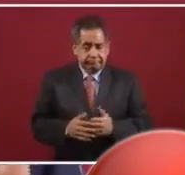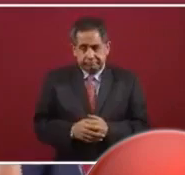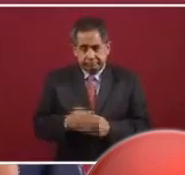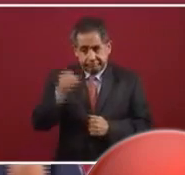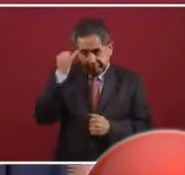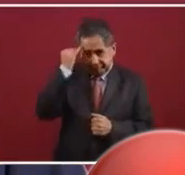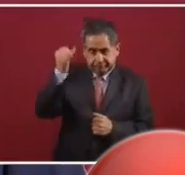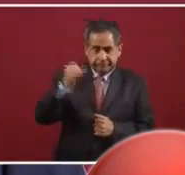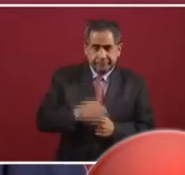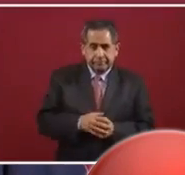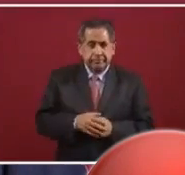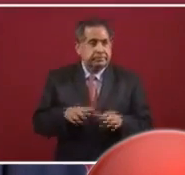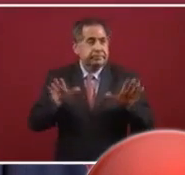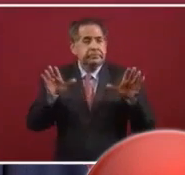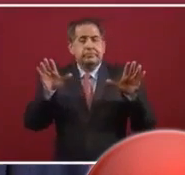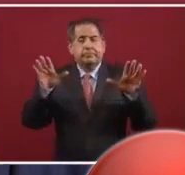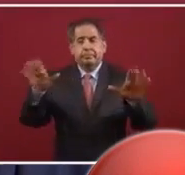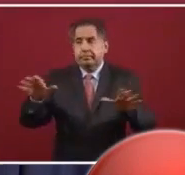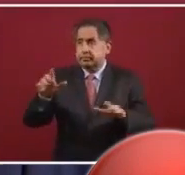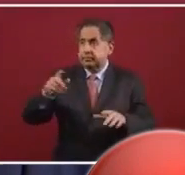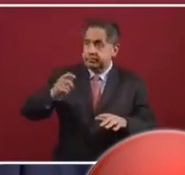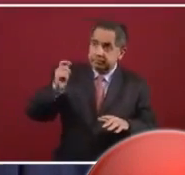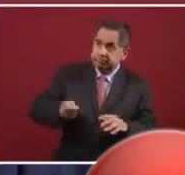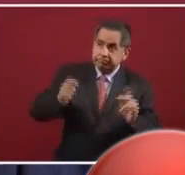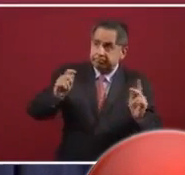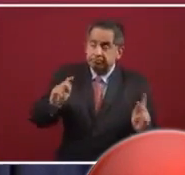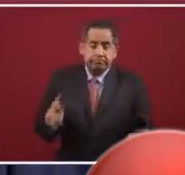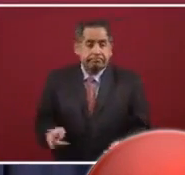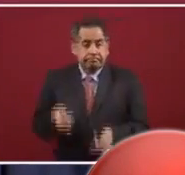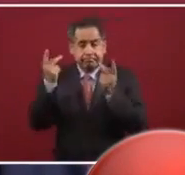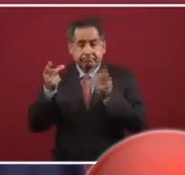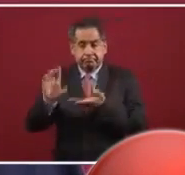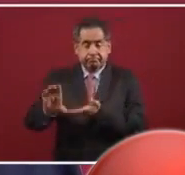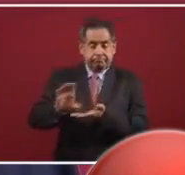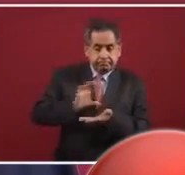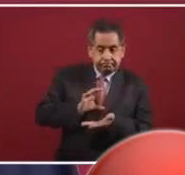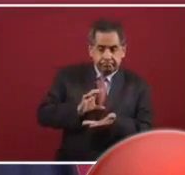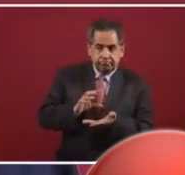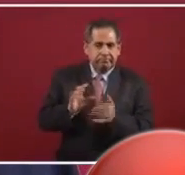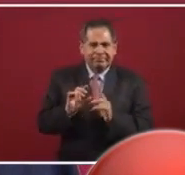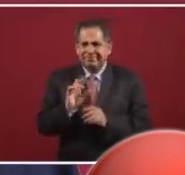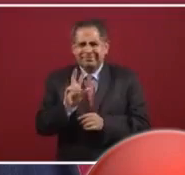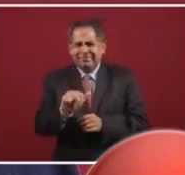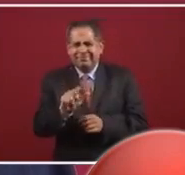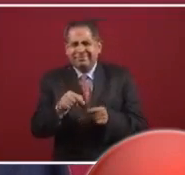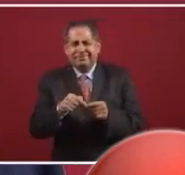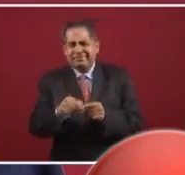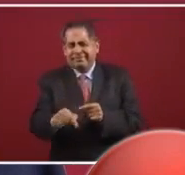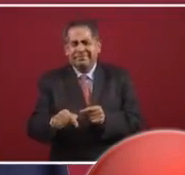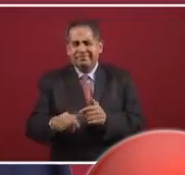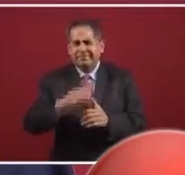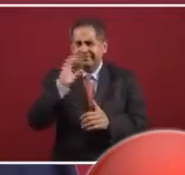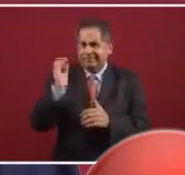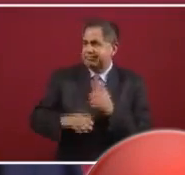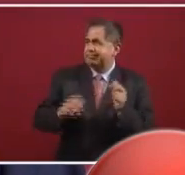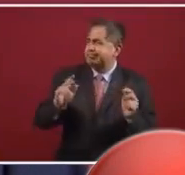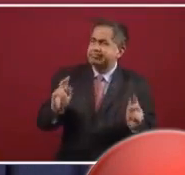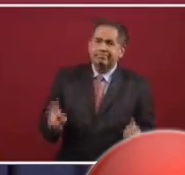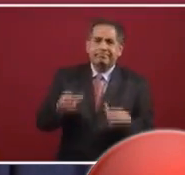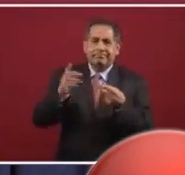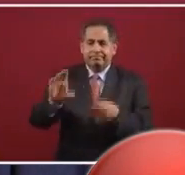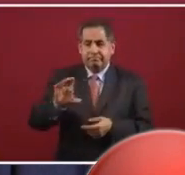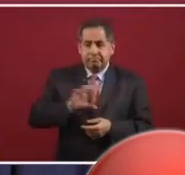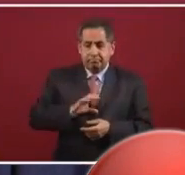cuando se venda el avión presidencial, que ya estamos a punto de concretar esa operación,